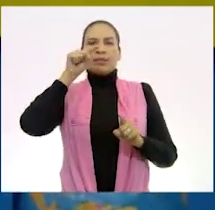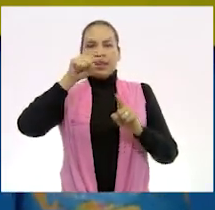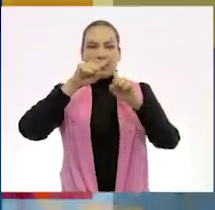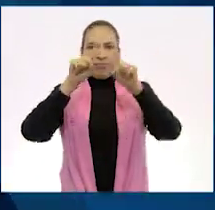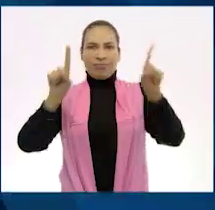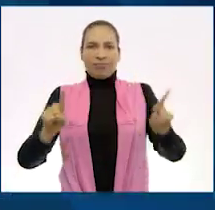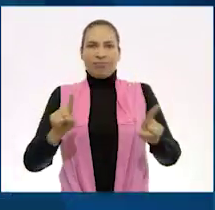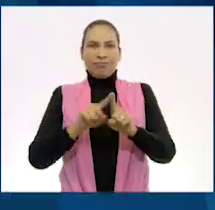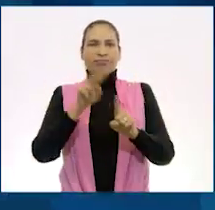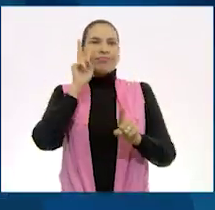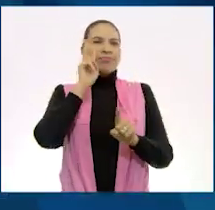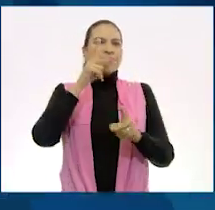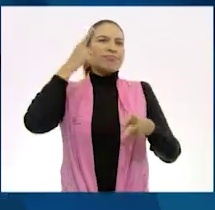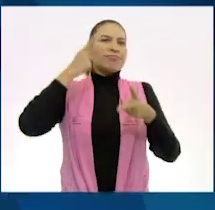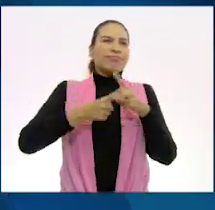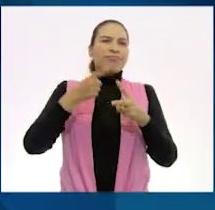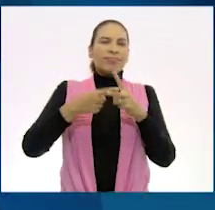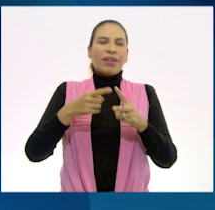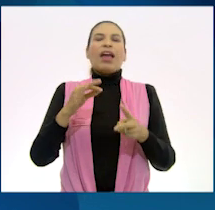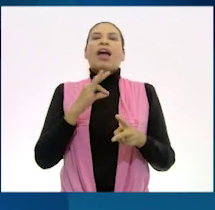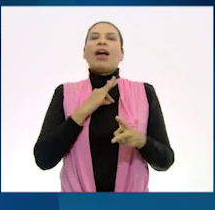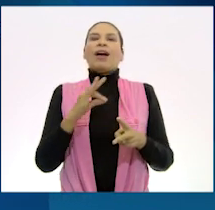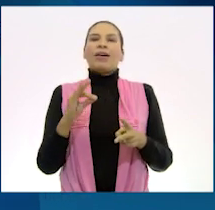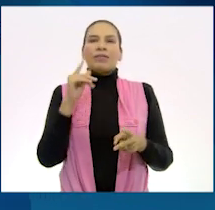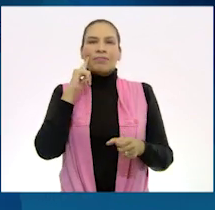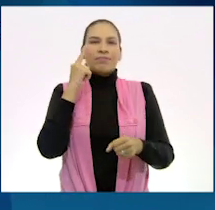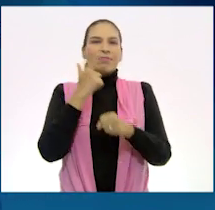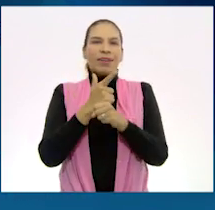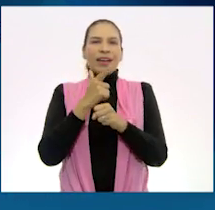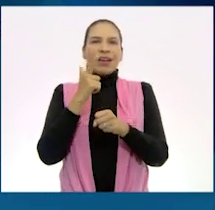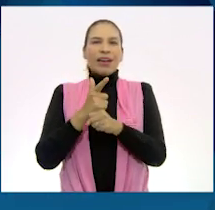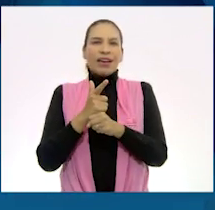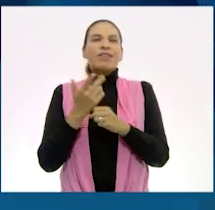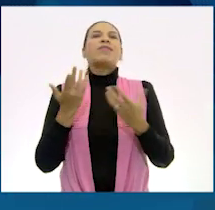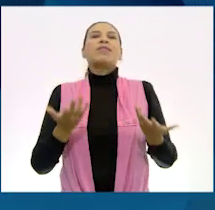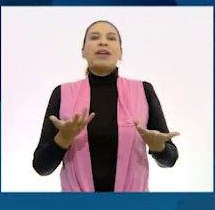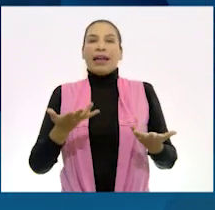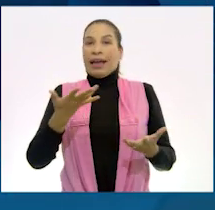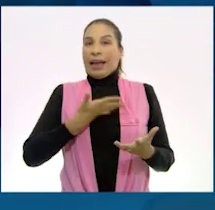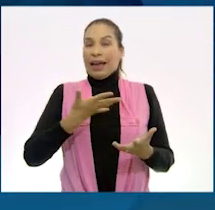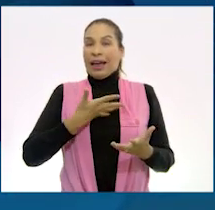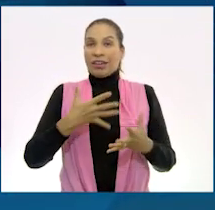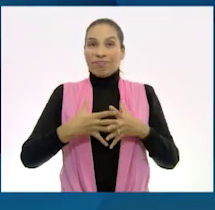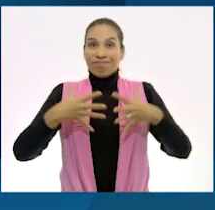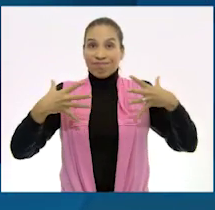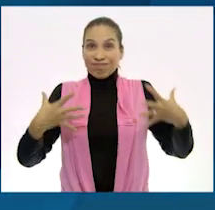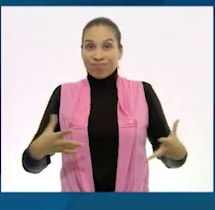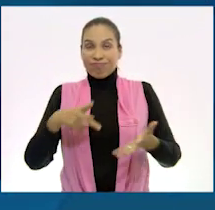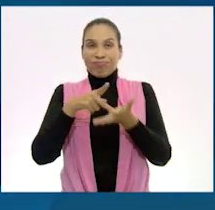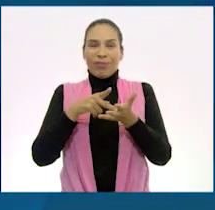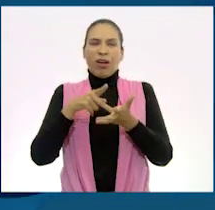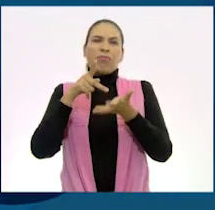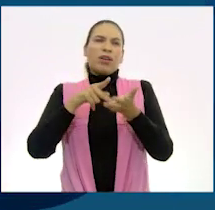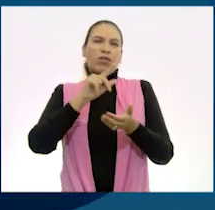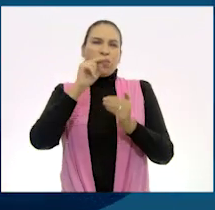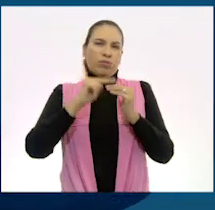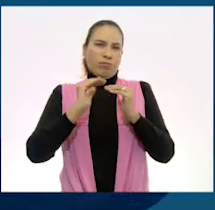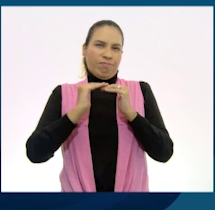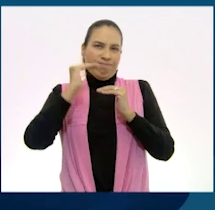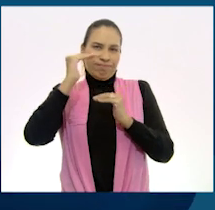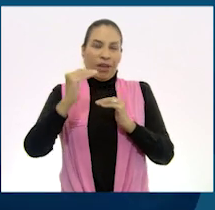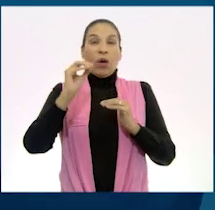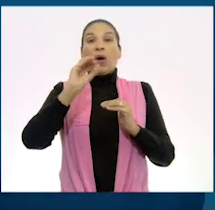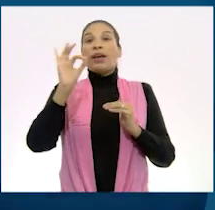y haciendo un cálculo, vamos a poder determinar si tenemos obesidad, sobrepeso o